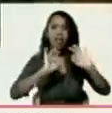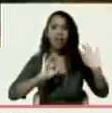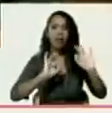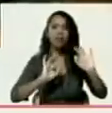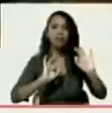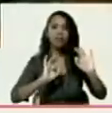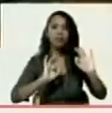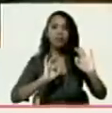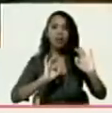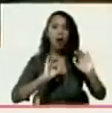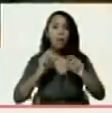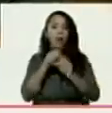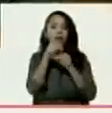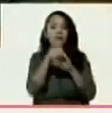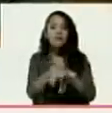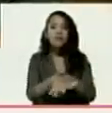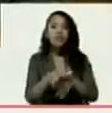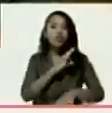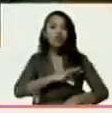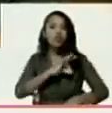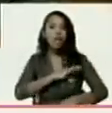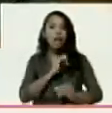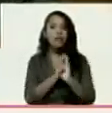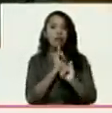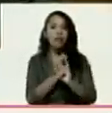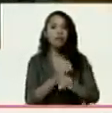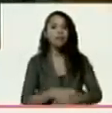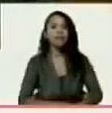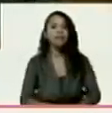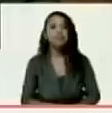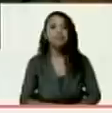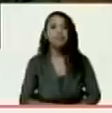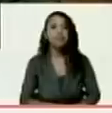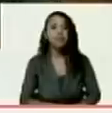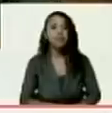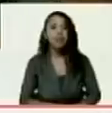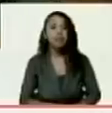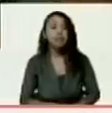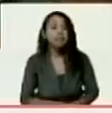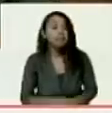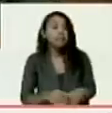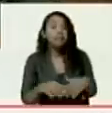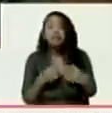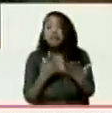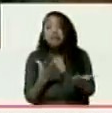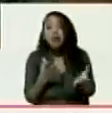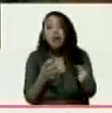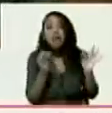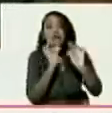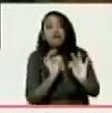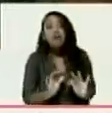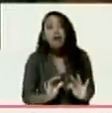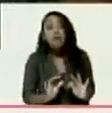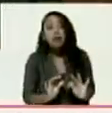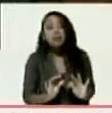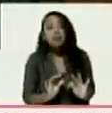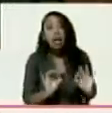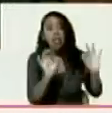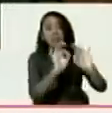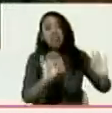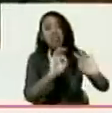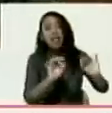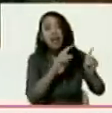por la vía de las redes sociales. De todas maneras, nada de eso, de lo que haga el